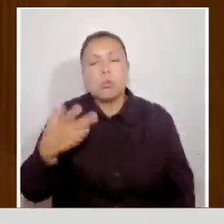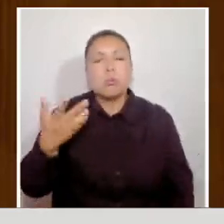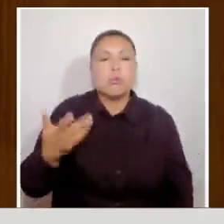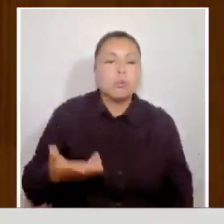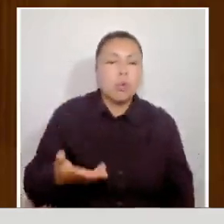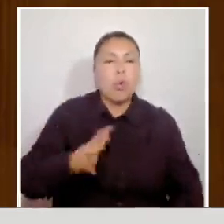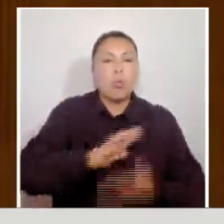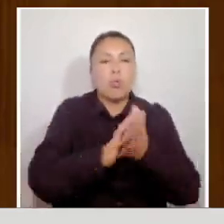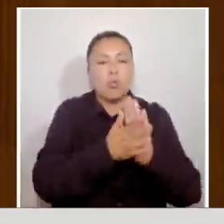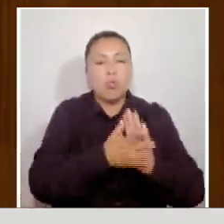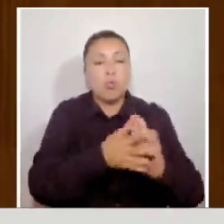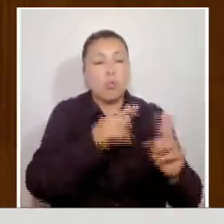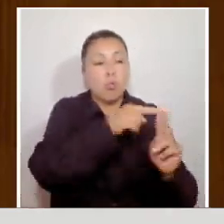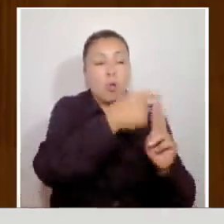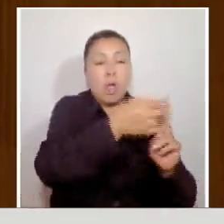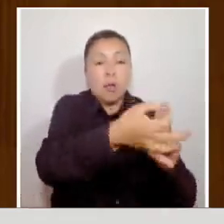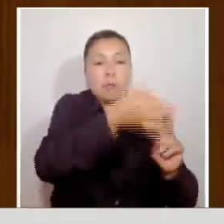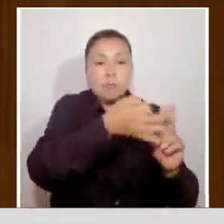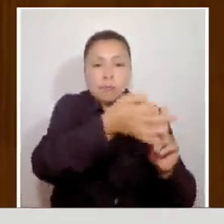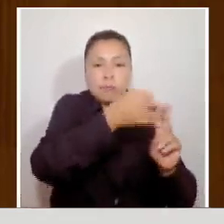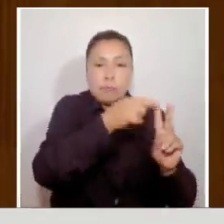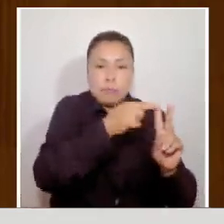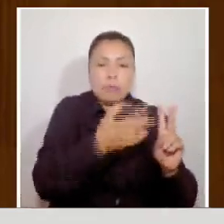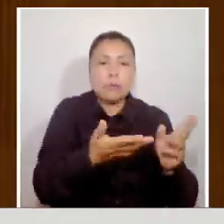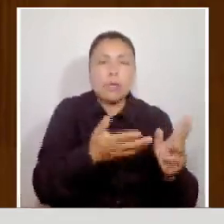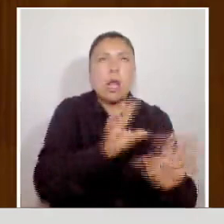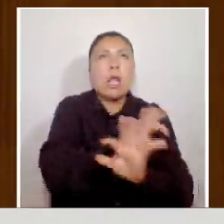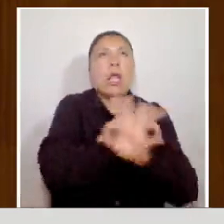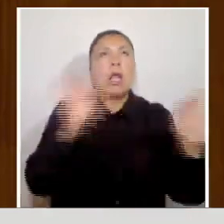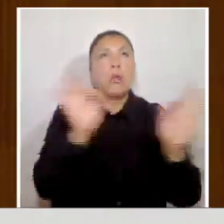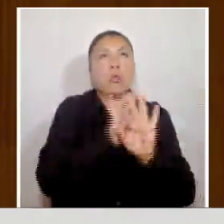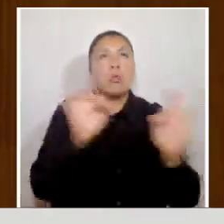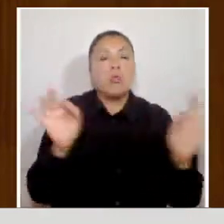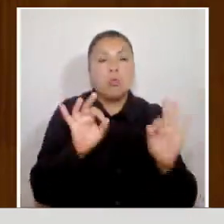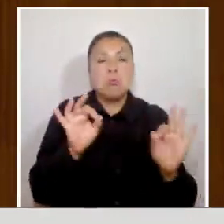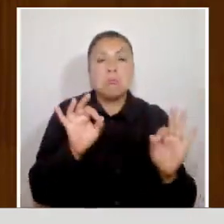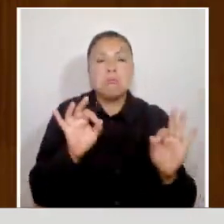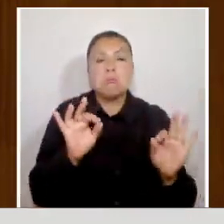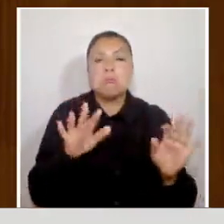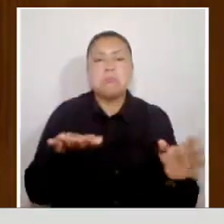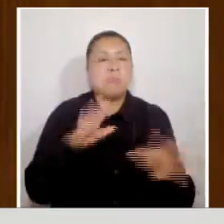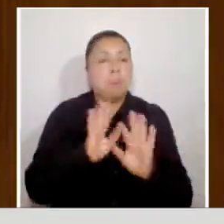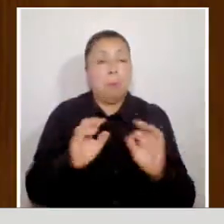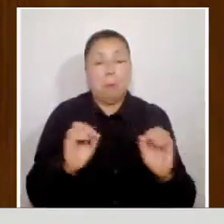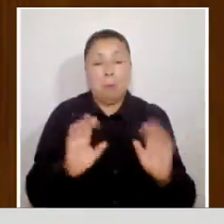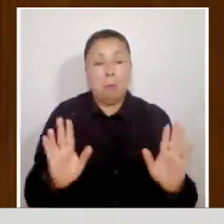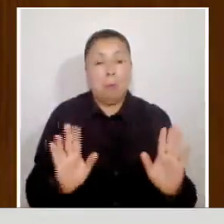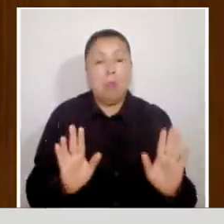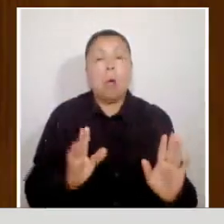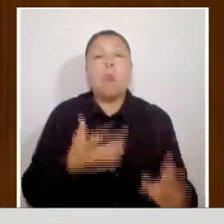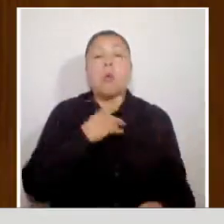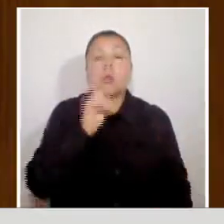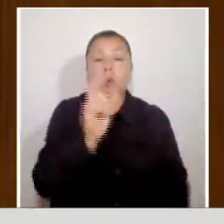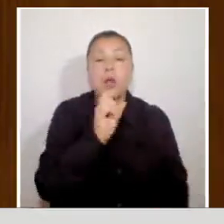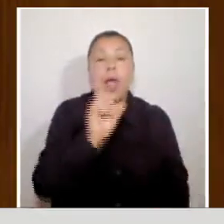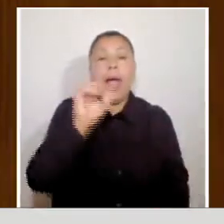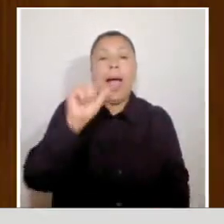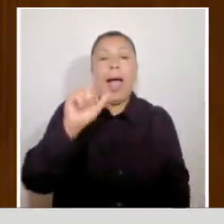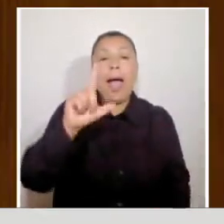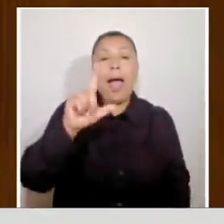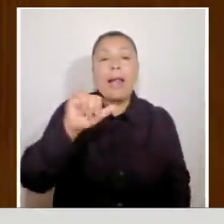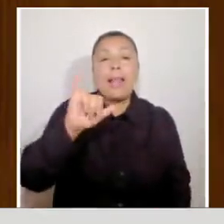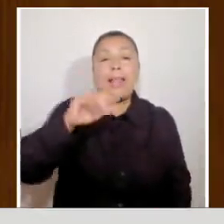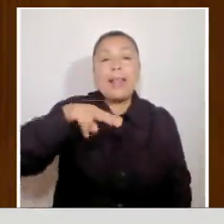otro progenitor que nunca habría ocurrido por eso se usa el término alienación porque